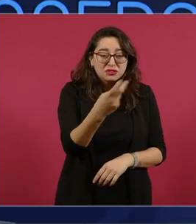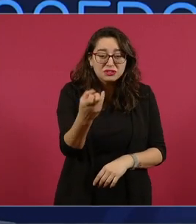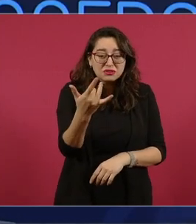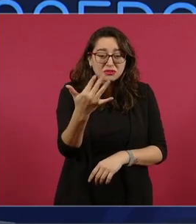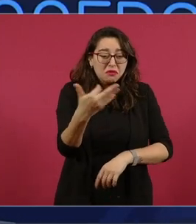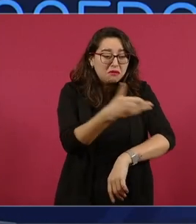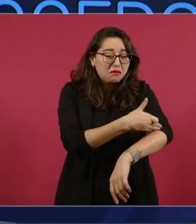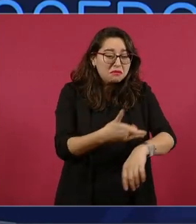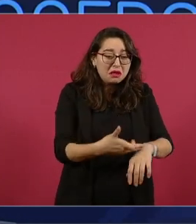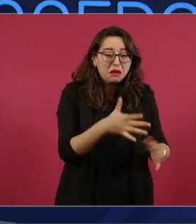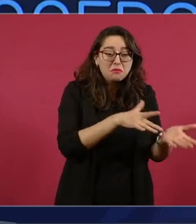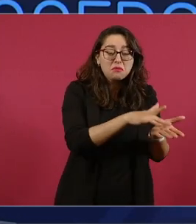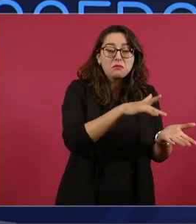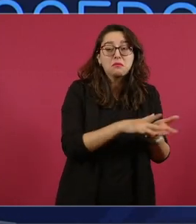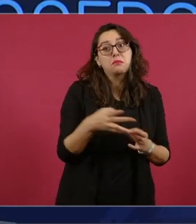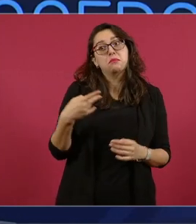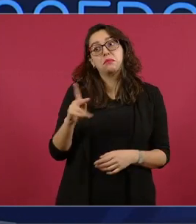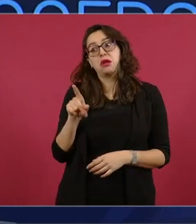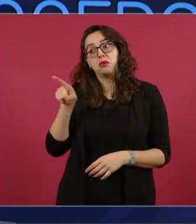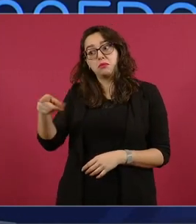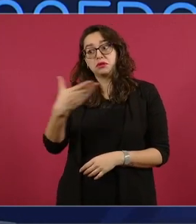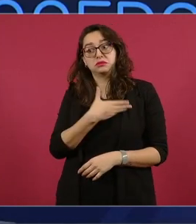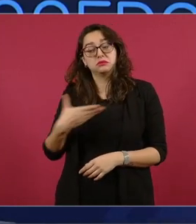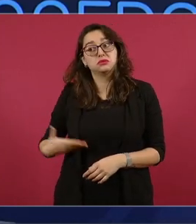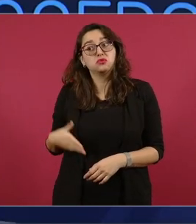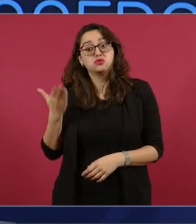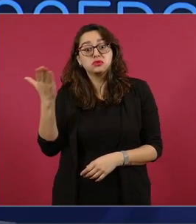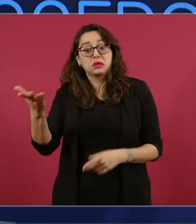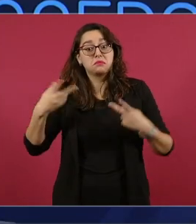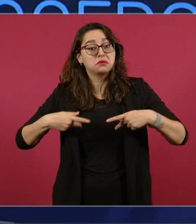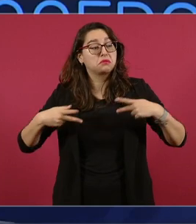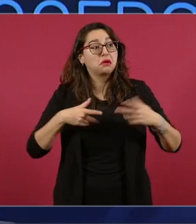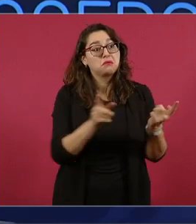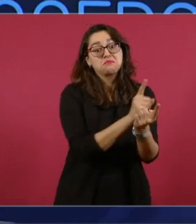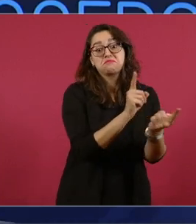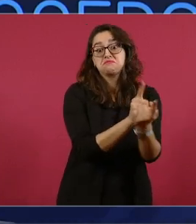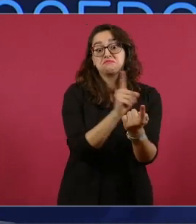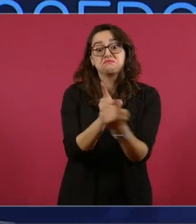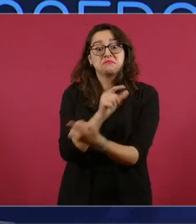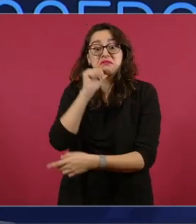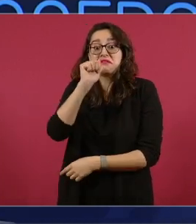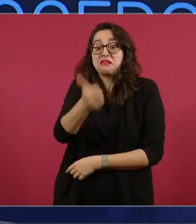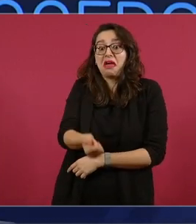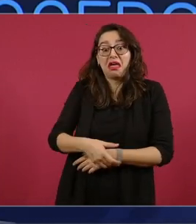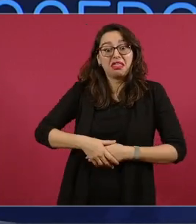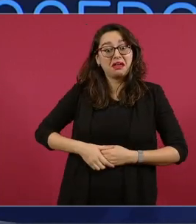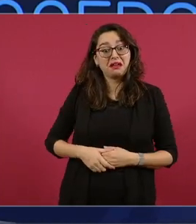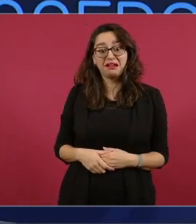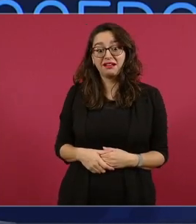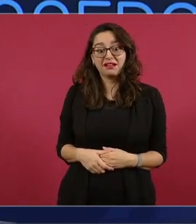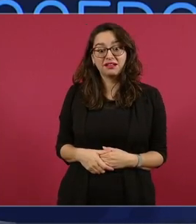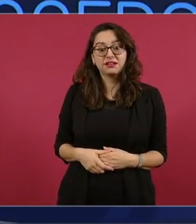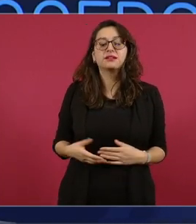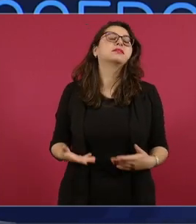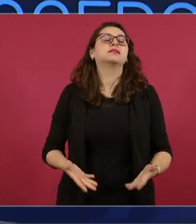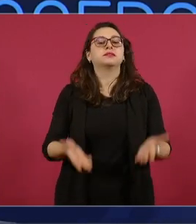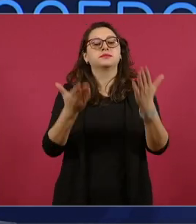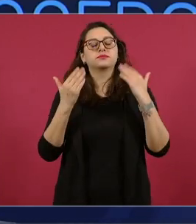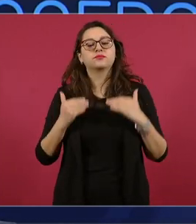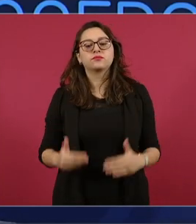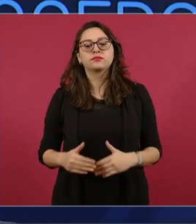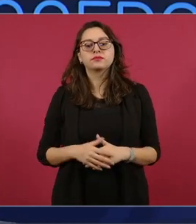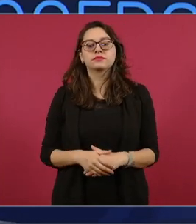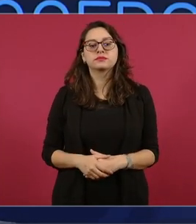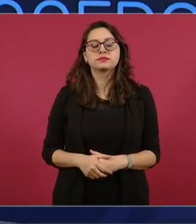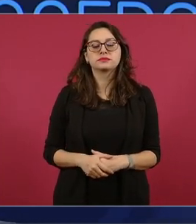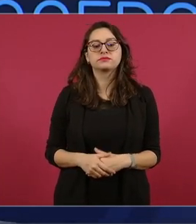salga y pregunte. Pero es que no sale y no pregunta, ¿sí? Luego el presidente del Consejo Coordinador Empresarial, que es el presidente del Consejo Coordinador